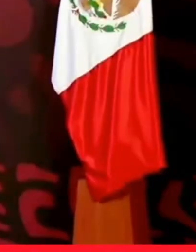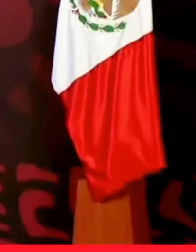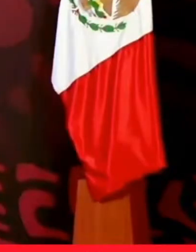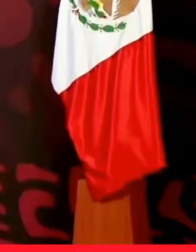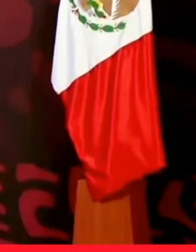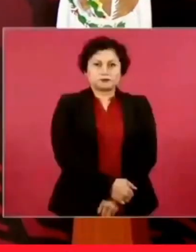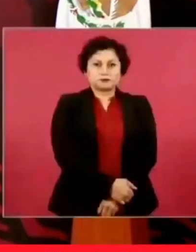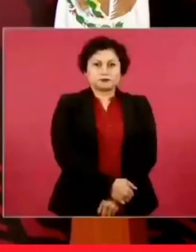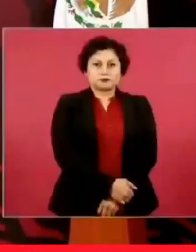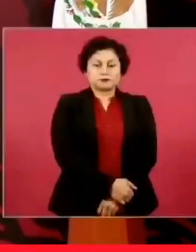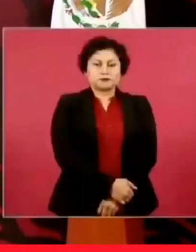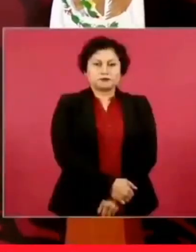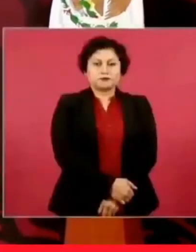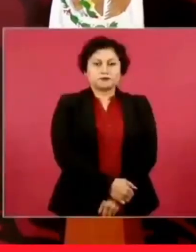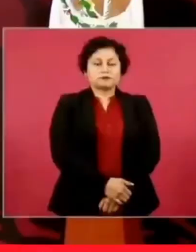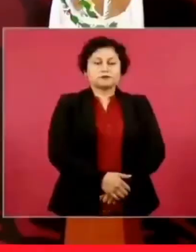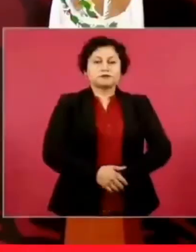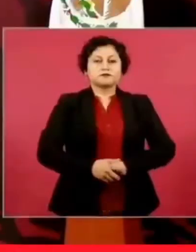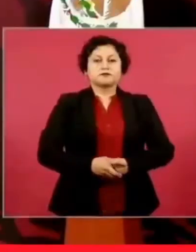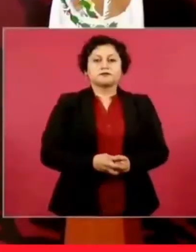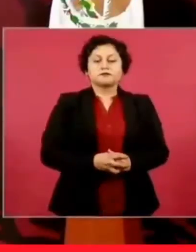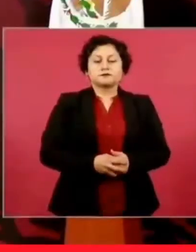¿Se acuerdan quién